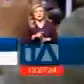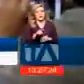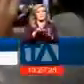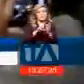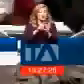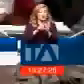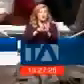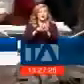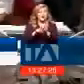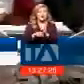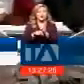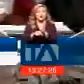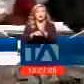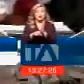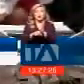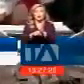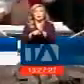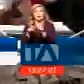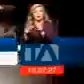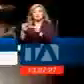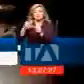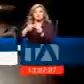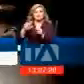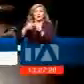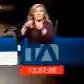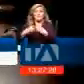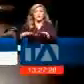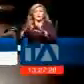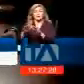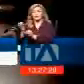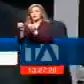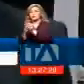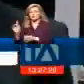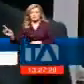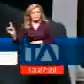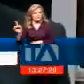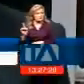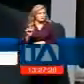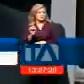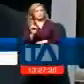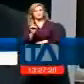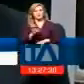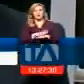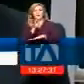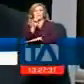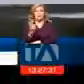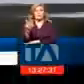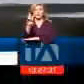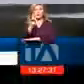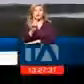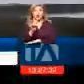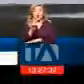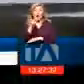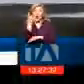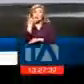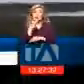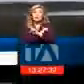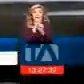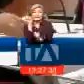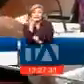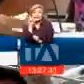los minutos y fueron perdiendo quórum. Mendoza salió de la oficina y dijo que la convocatoria de este viernes ya no sería a las 11